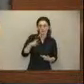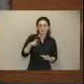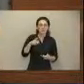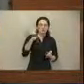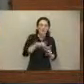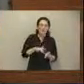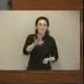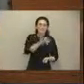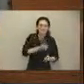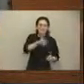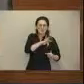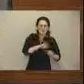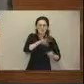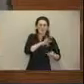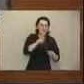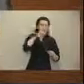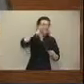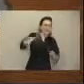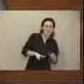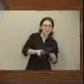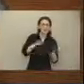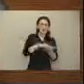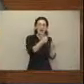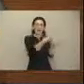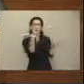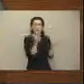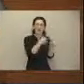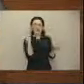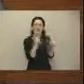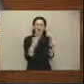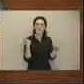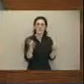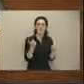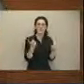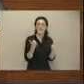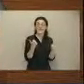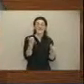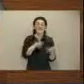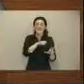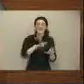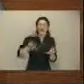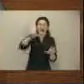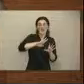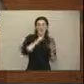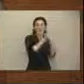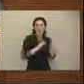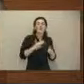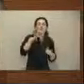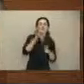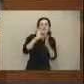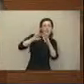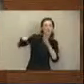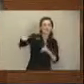de premios y reconocimientos y está siendo copiado en el conjunto del país, incluso fuera de